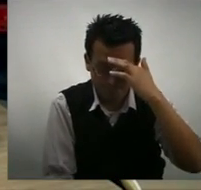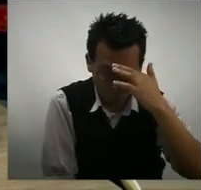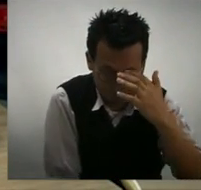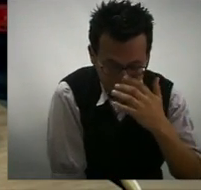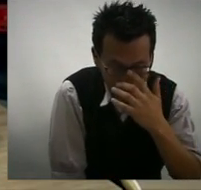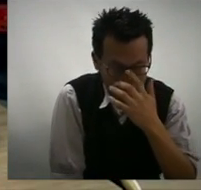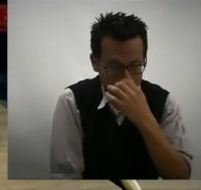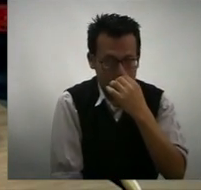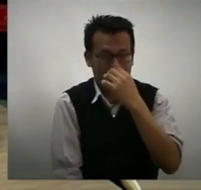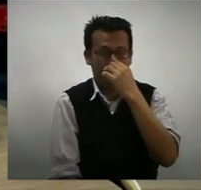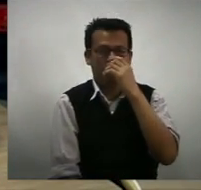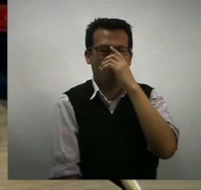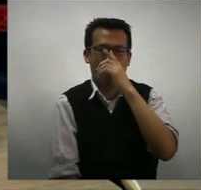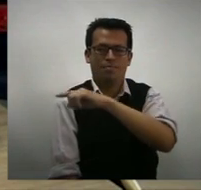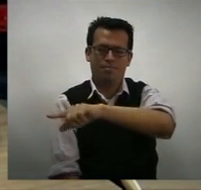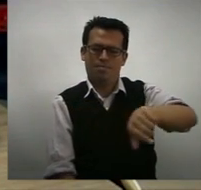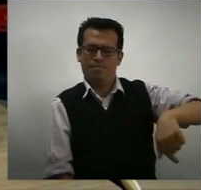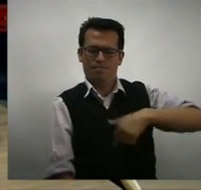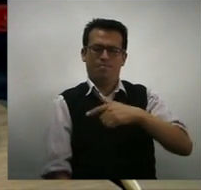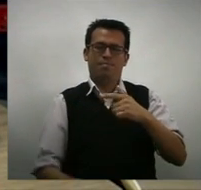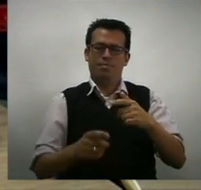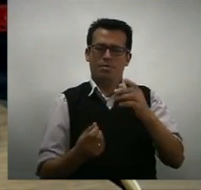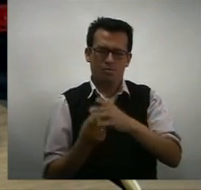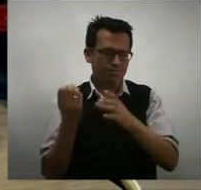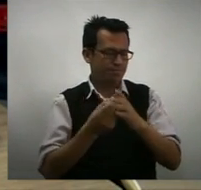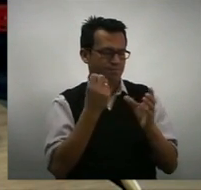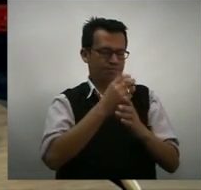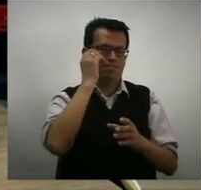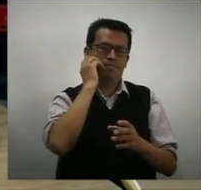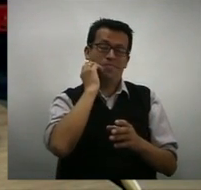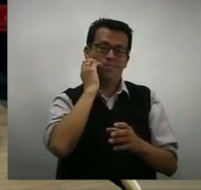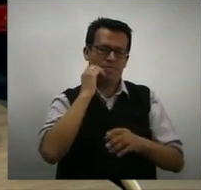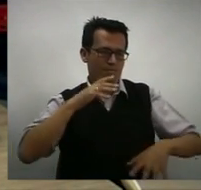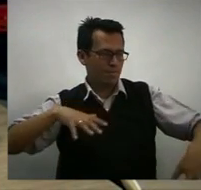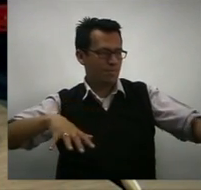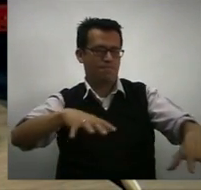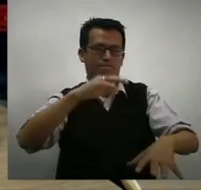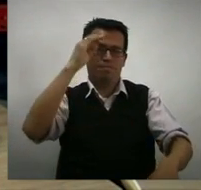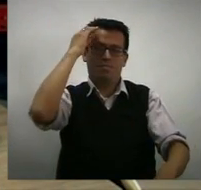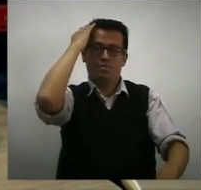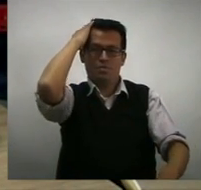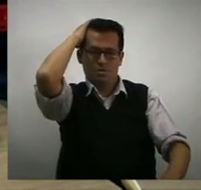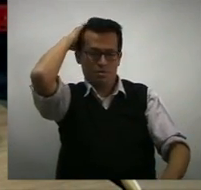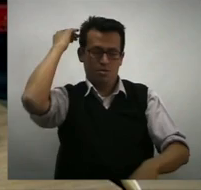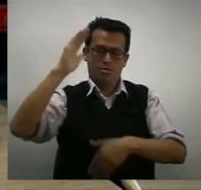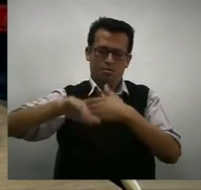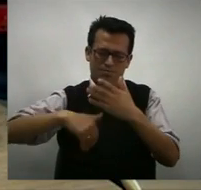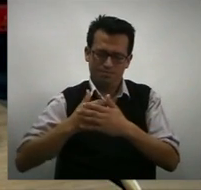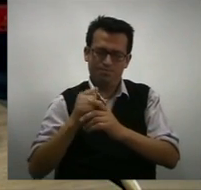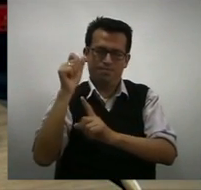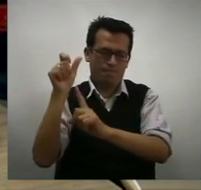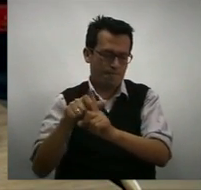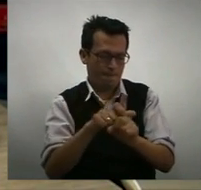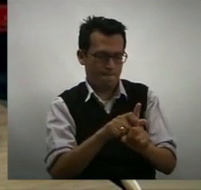En el concepto de sociedad coexisten multitud de aspectos que permiten su definición y movimientos. Individuos, sujetos,